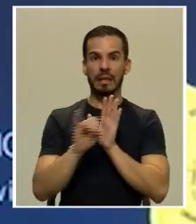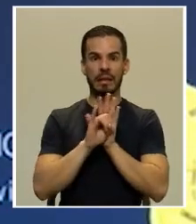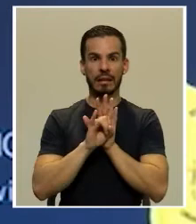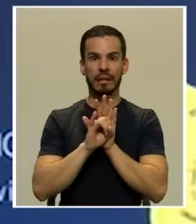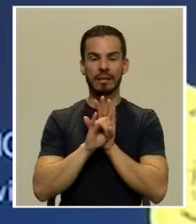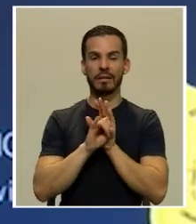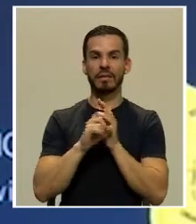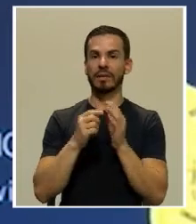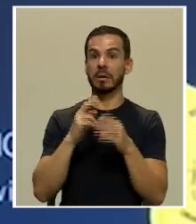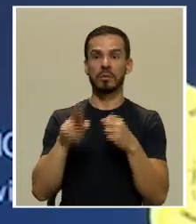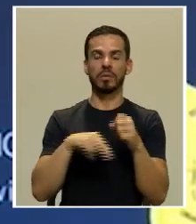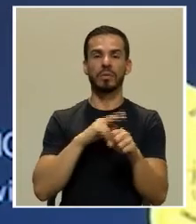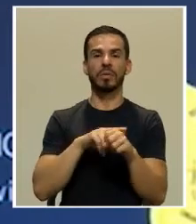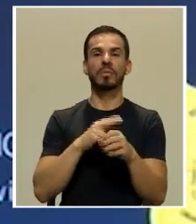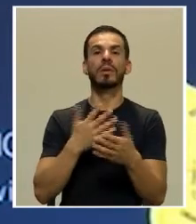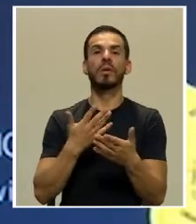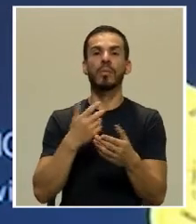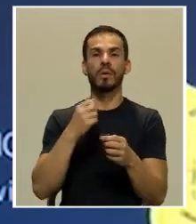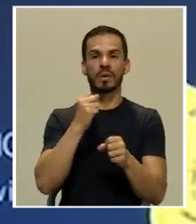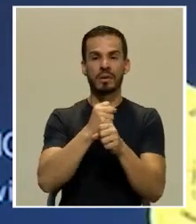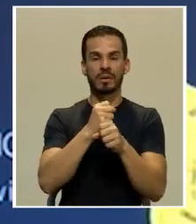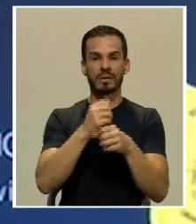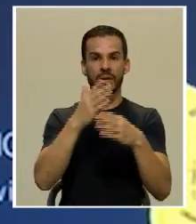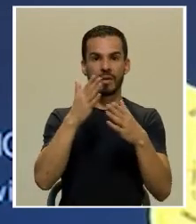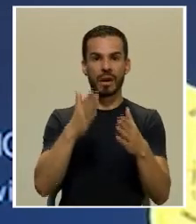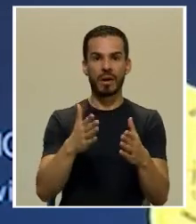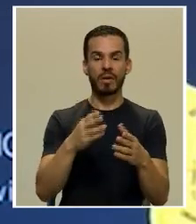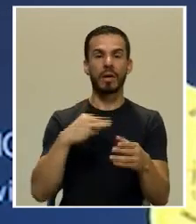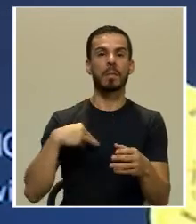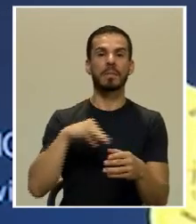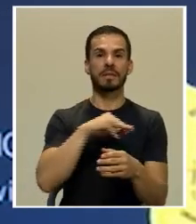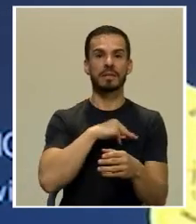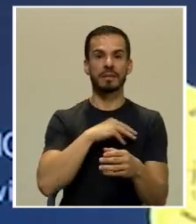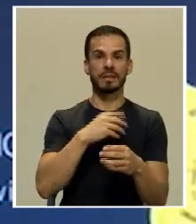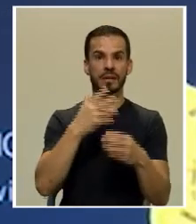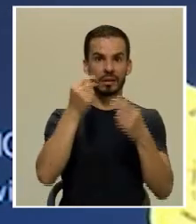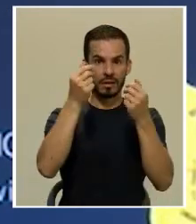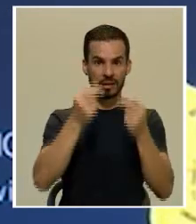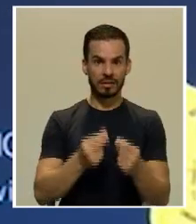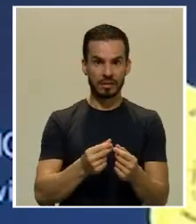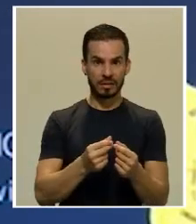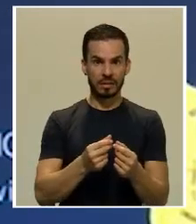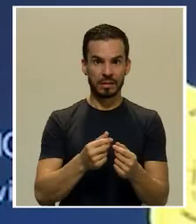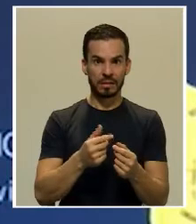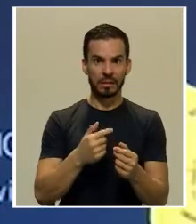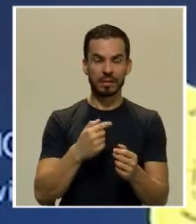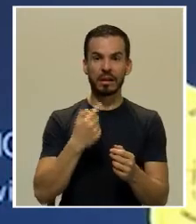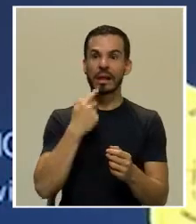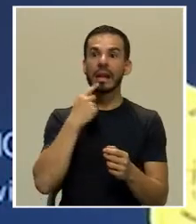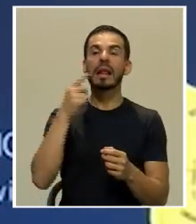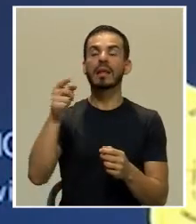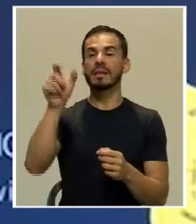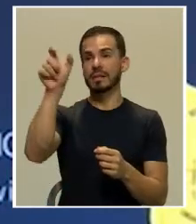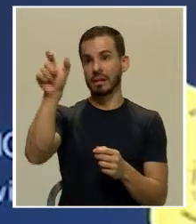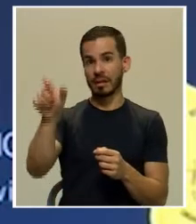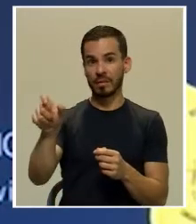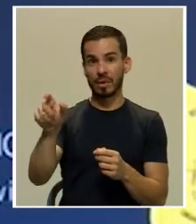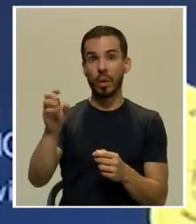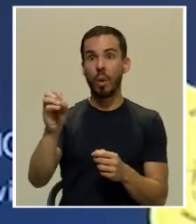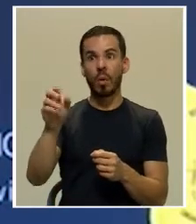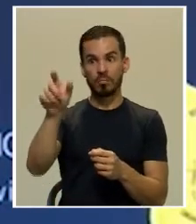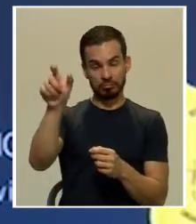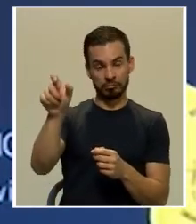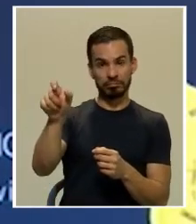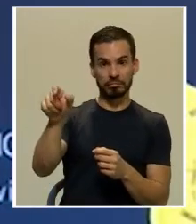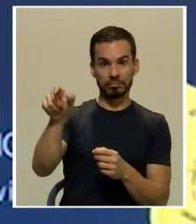identifican generalmente como funcionarios del Ministerio de Hacienda. Le señalan a la persona o a